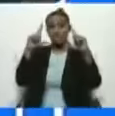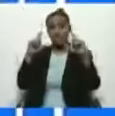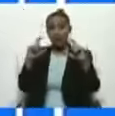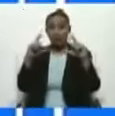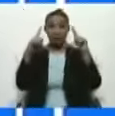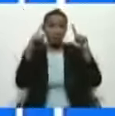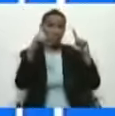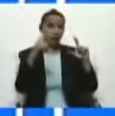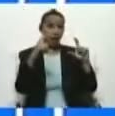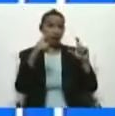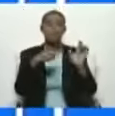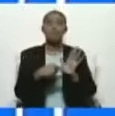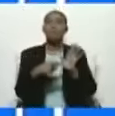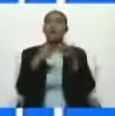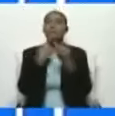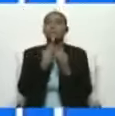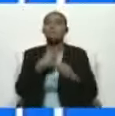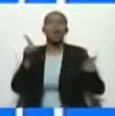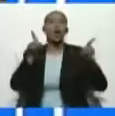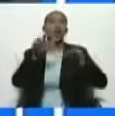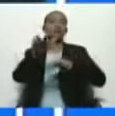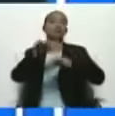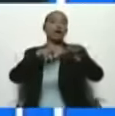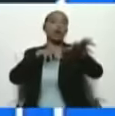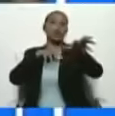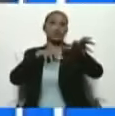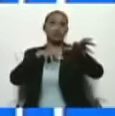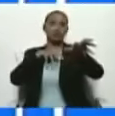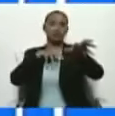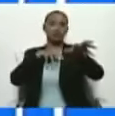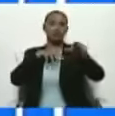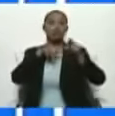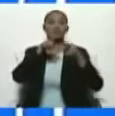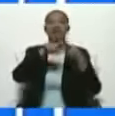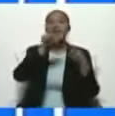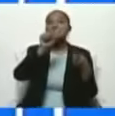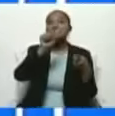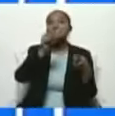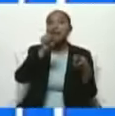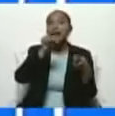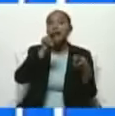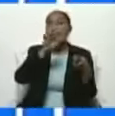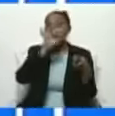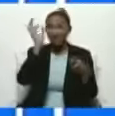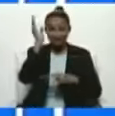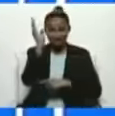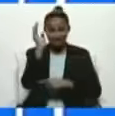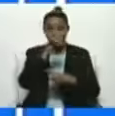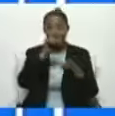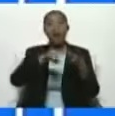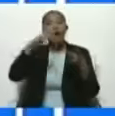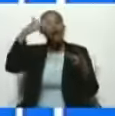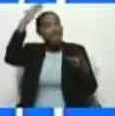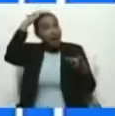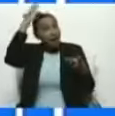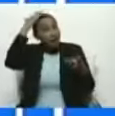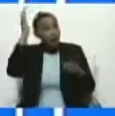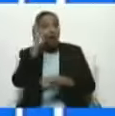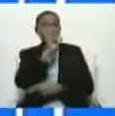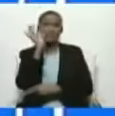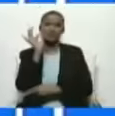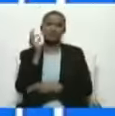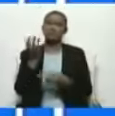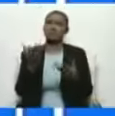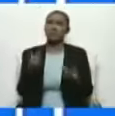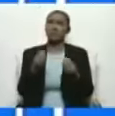Esto es indetenible. Y de Sanare para Cabudare. ¿Para qué? Para